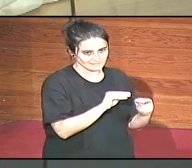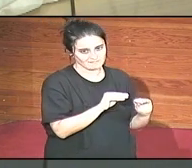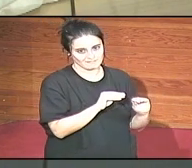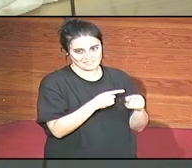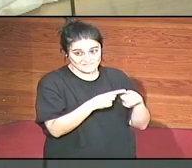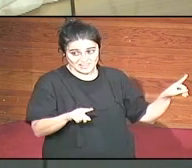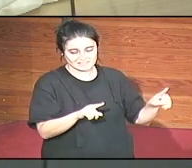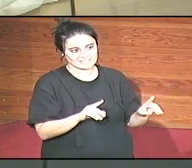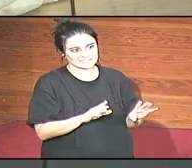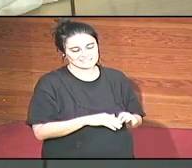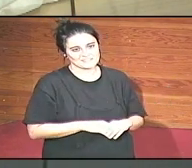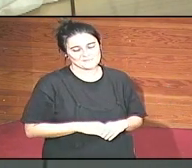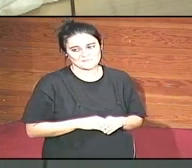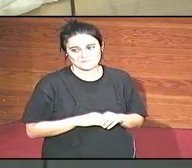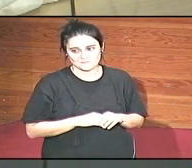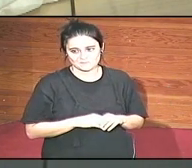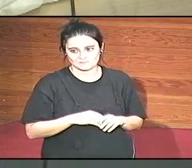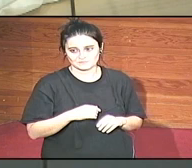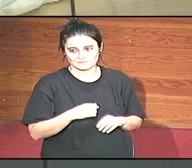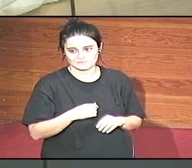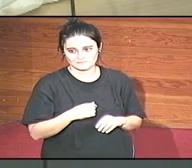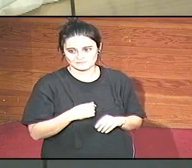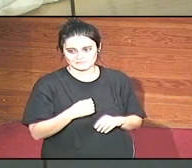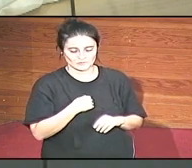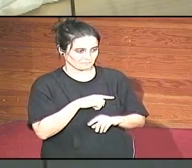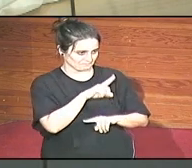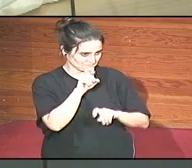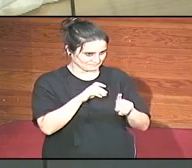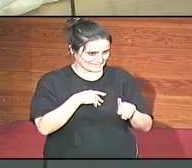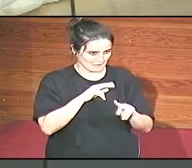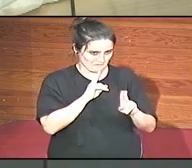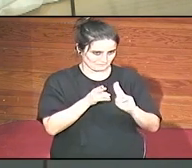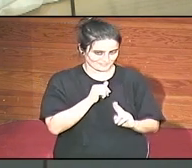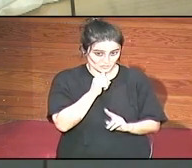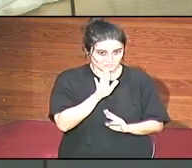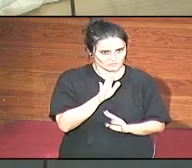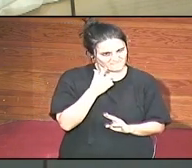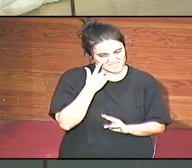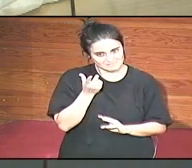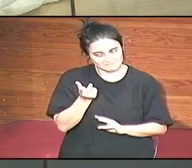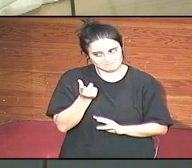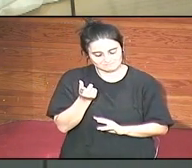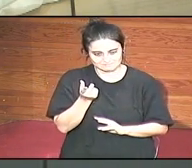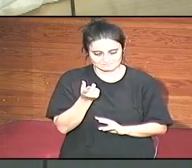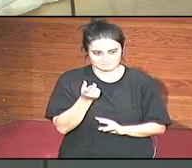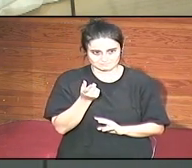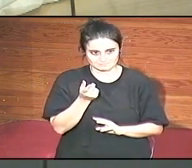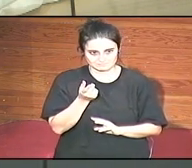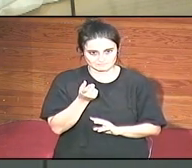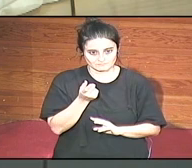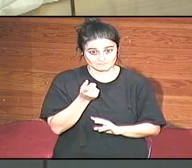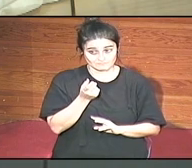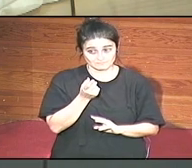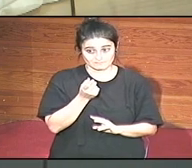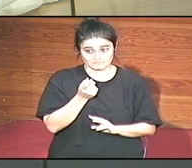no lo sé no no quiero contestar por ti no sino como ves como ves a través de lo que